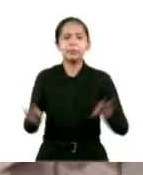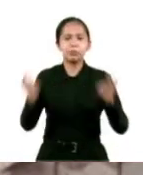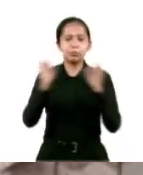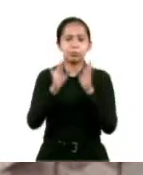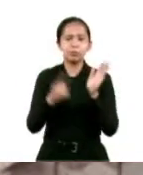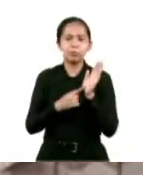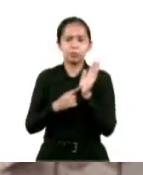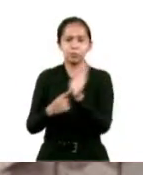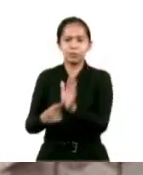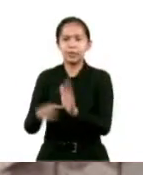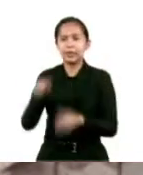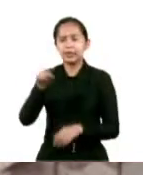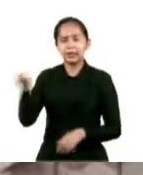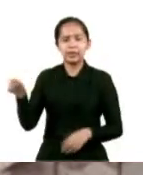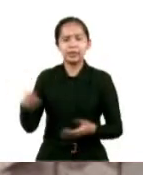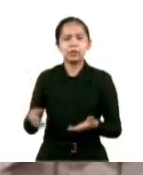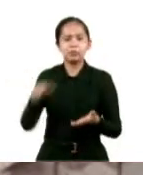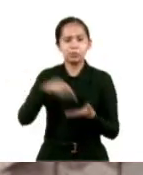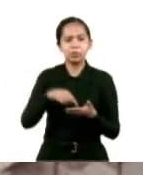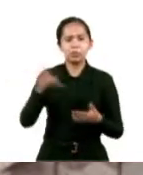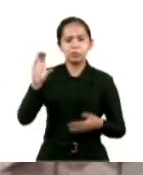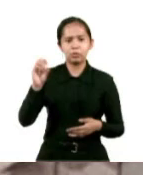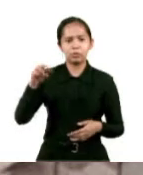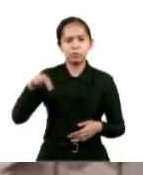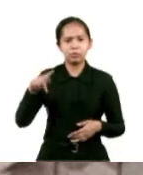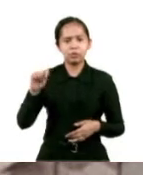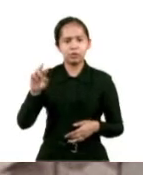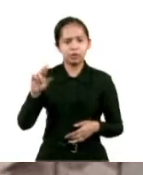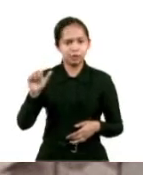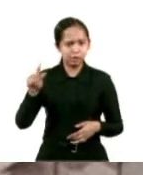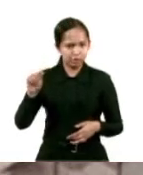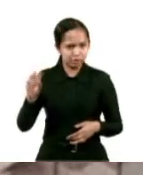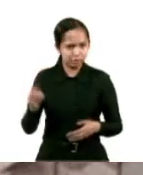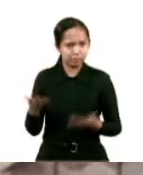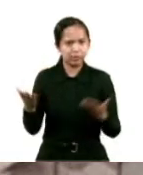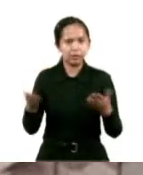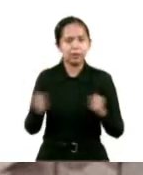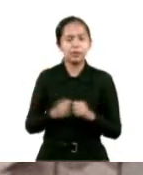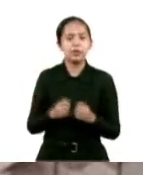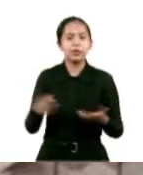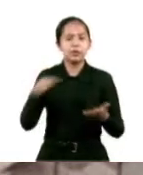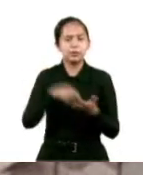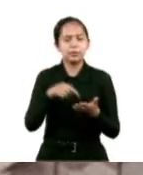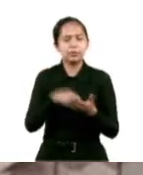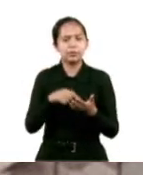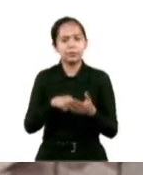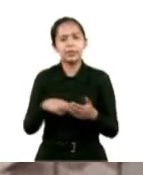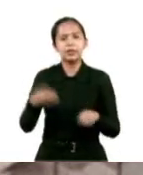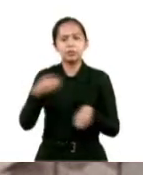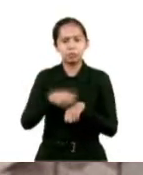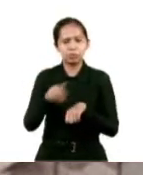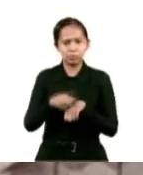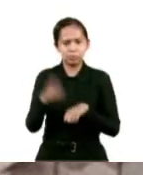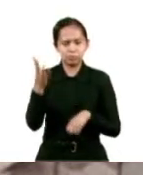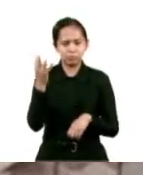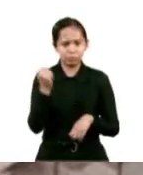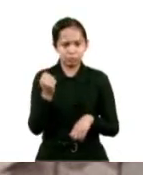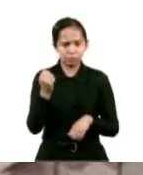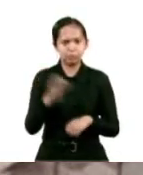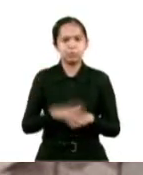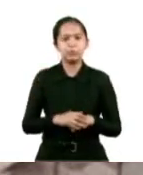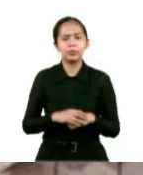contrato entre la empresa y la Secretaría de Gestión Integral de Riesgo y Protección Civil, en su cláusula